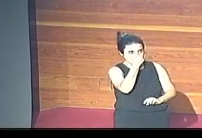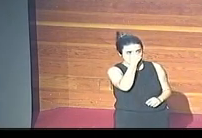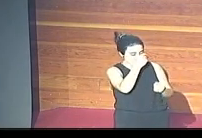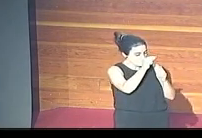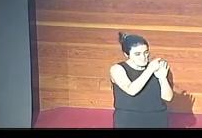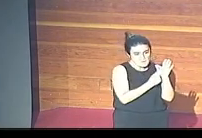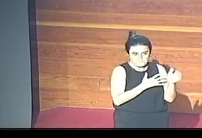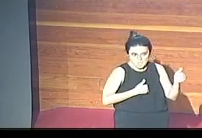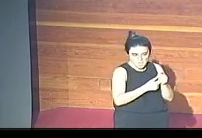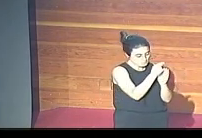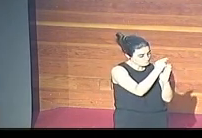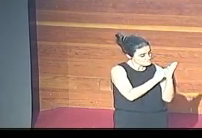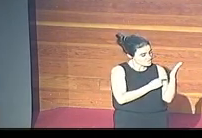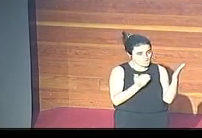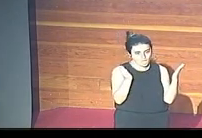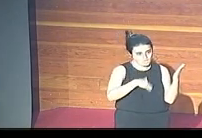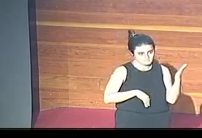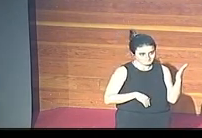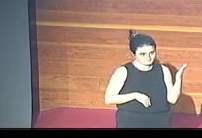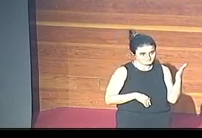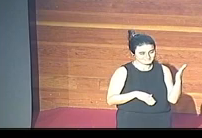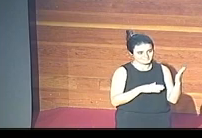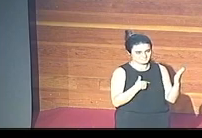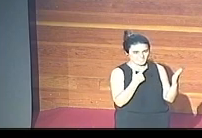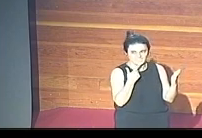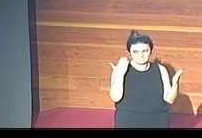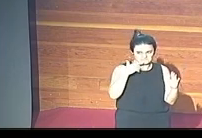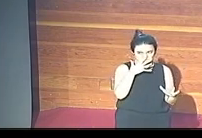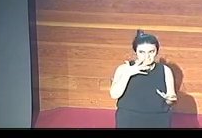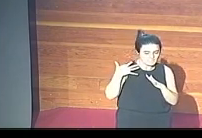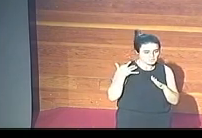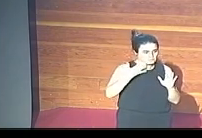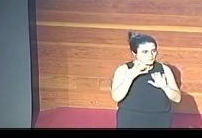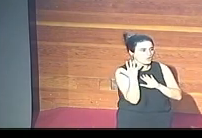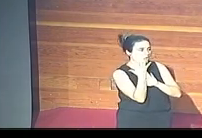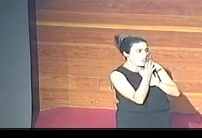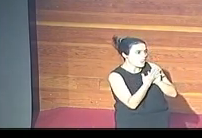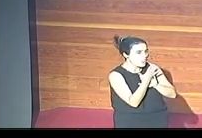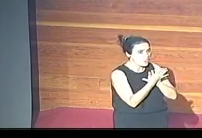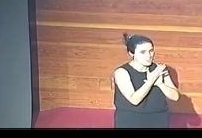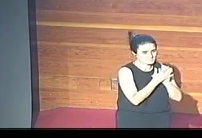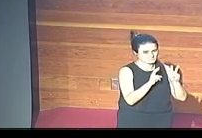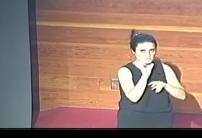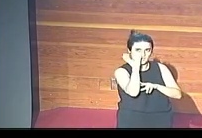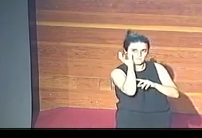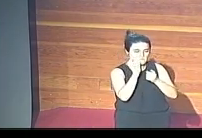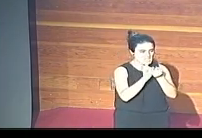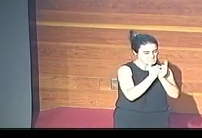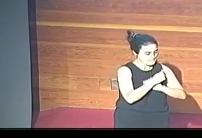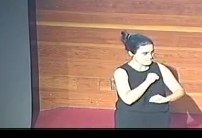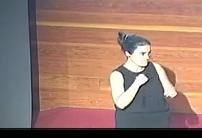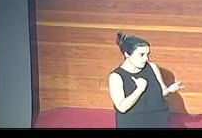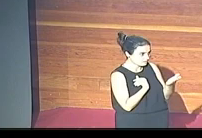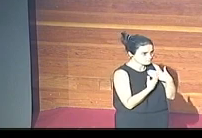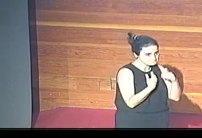prioridades y no era tema de conversación en nuestras conversaciones particulares de amistad